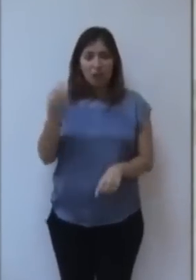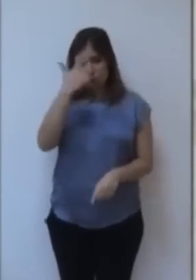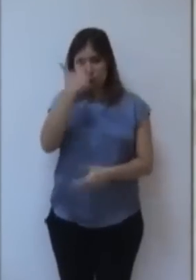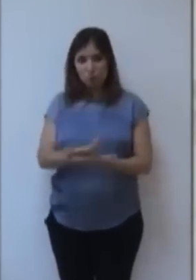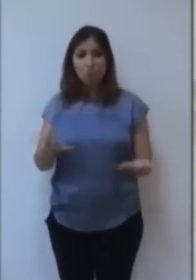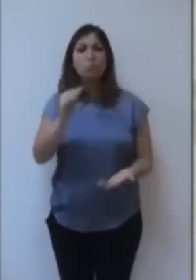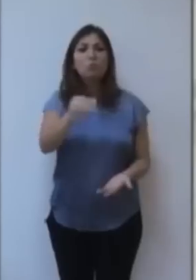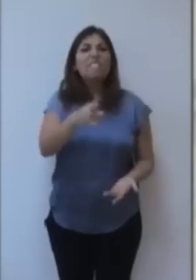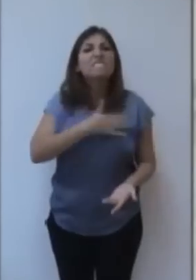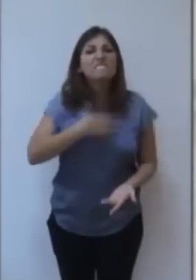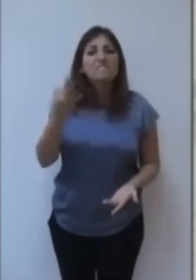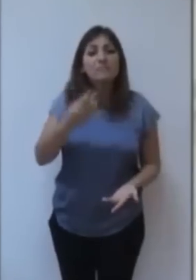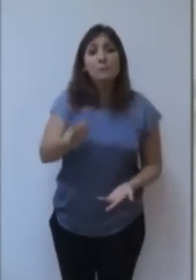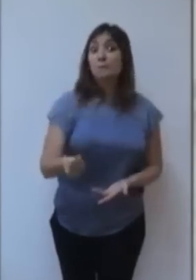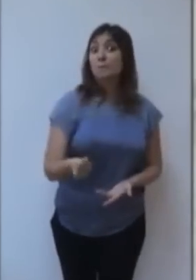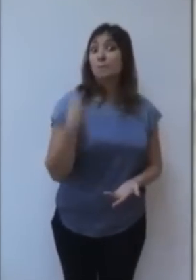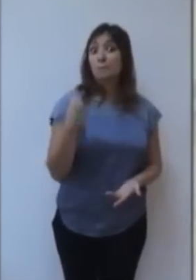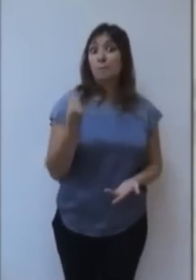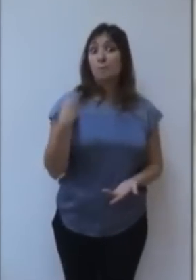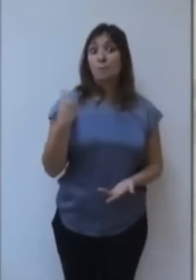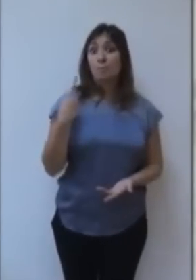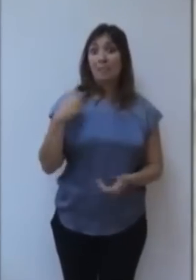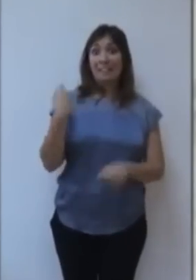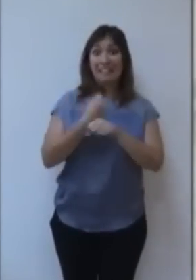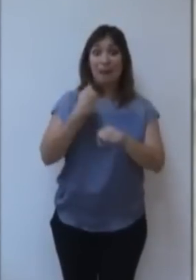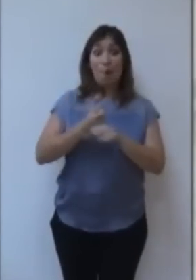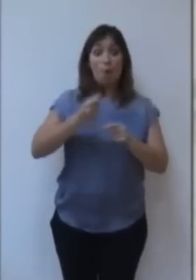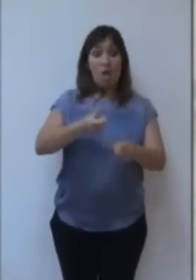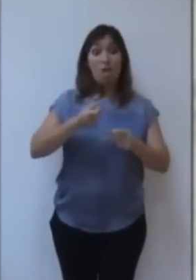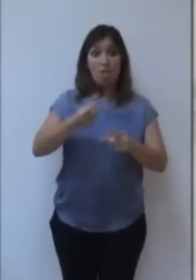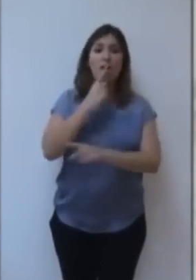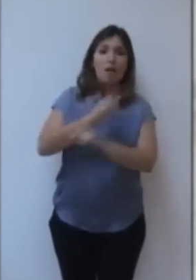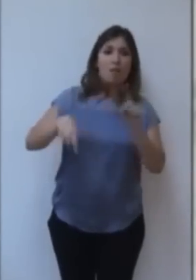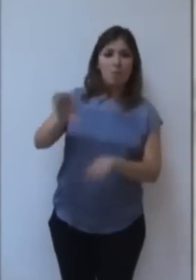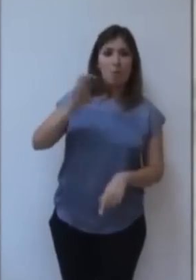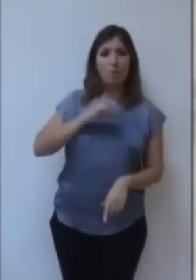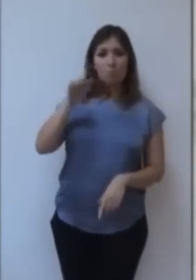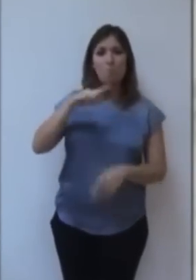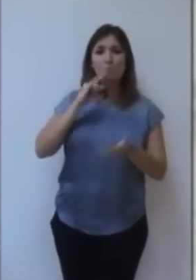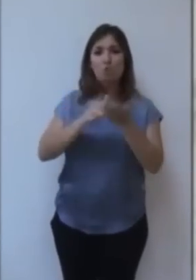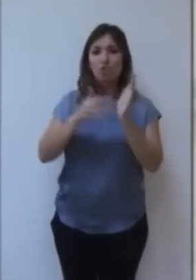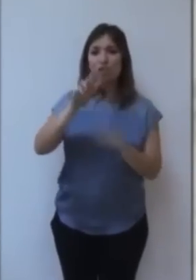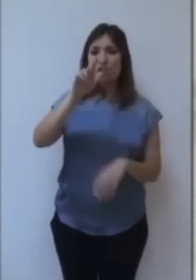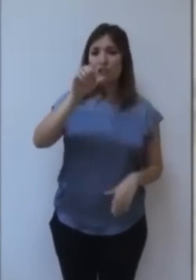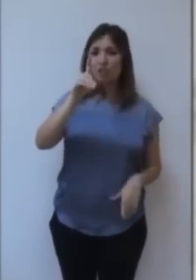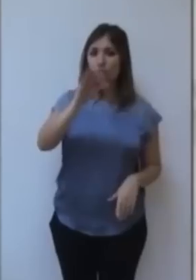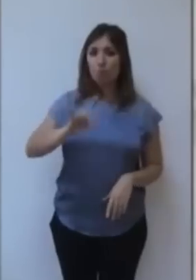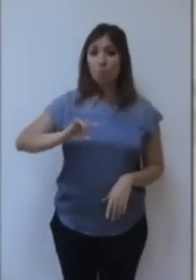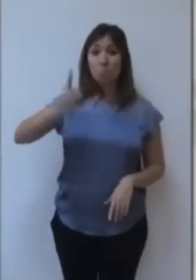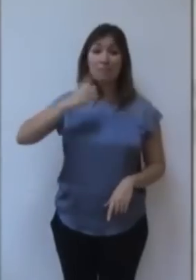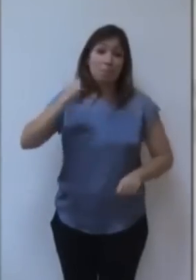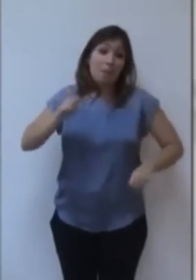Y en esa línea dijeron, queremos devolver lo que habéis hecho por nosotros, y montamos un proyecto, el proyecto Redo, en el que los más